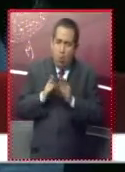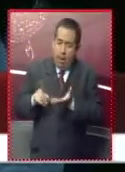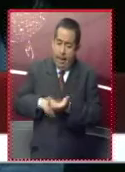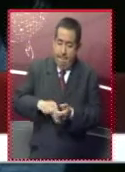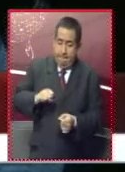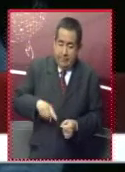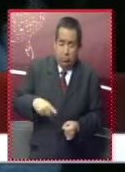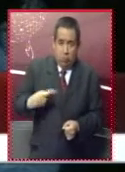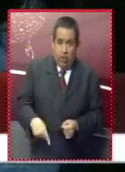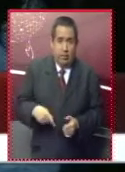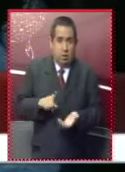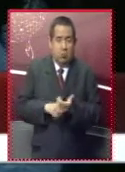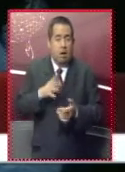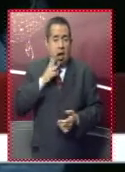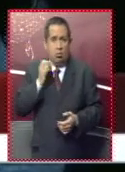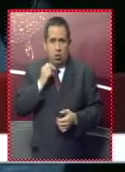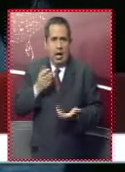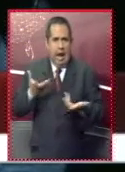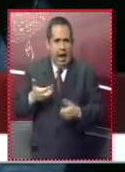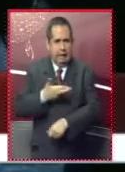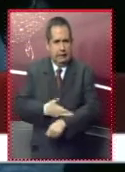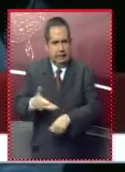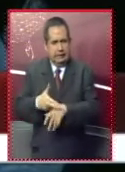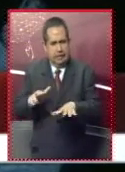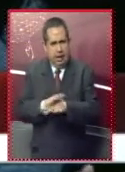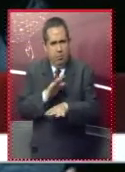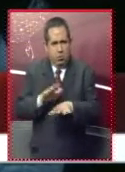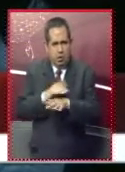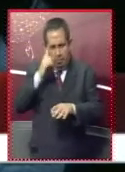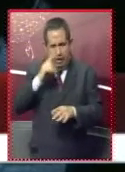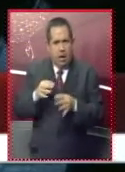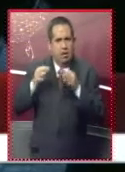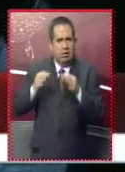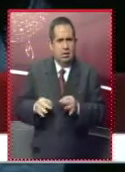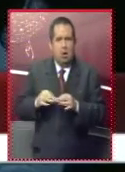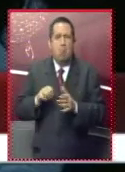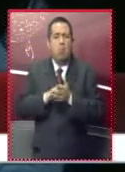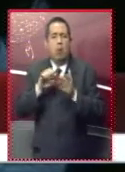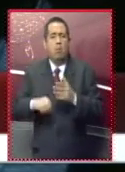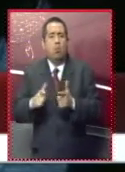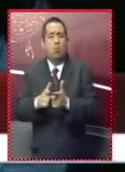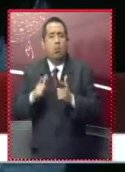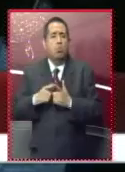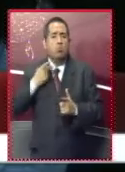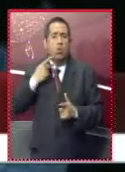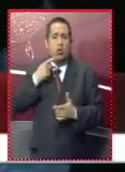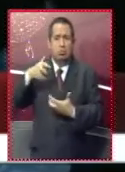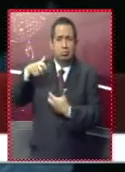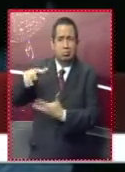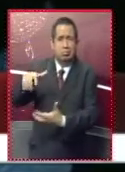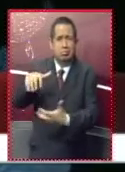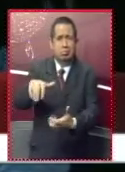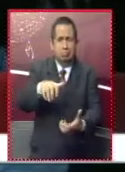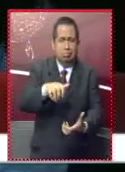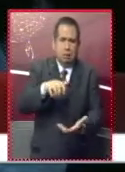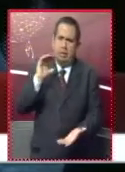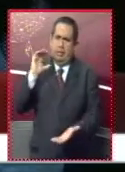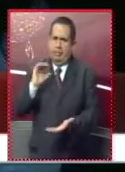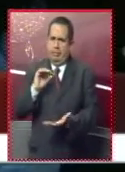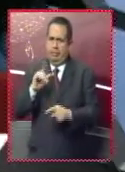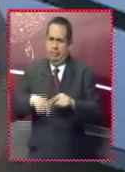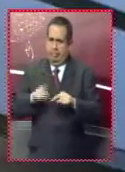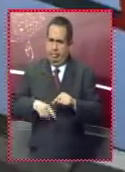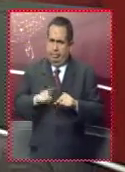Cámara de Diputados este tipo de privilegios que tienen ya asignados en la Constitución los partidos políticos y los propios legisladores se pudieran ir eliminando.